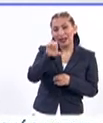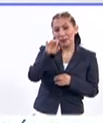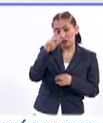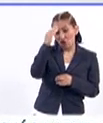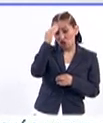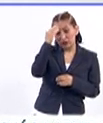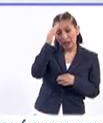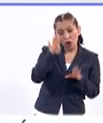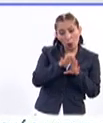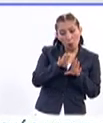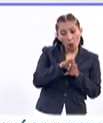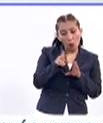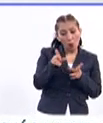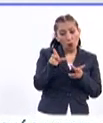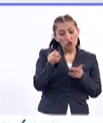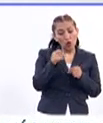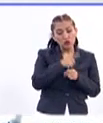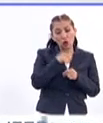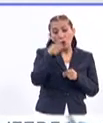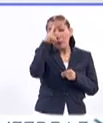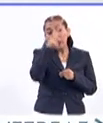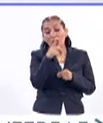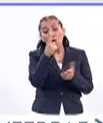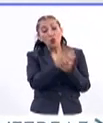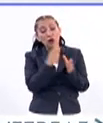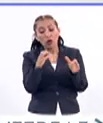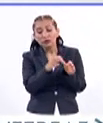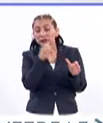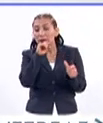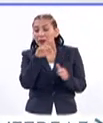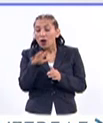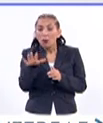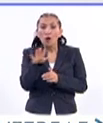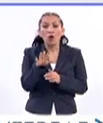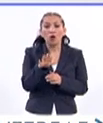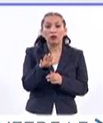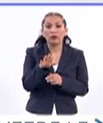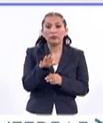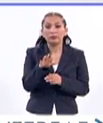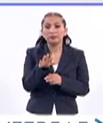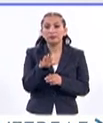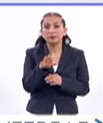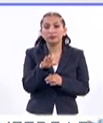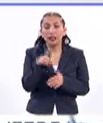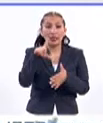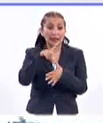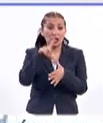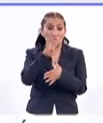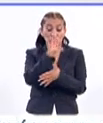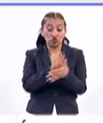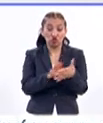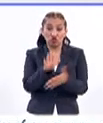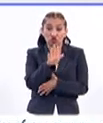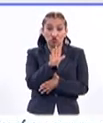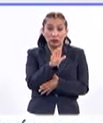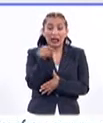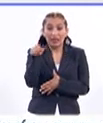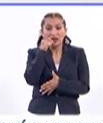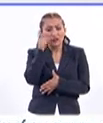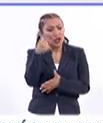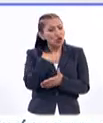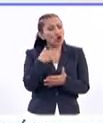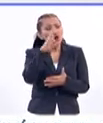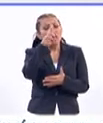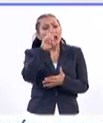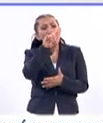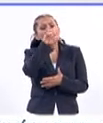Vasconcelos pensando no solo en lo que es mexicano, sino en una manera de ser latinoamericana. Él proponía esta idea de la